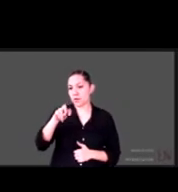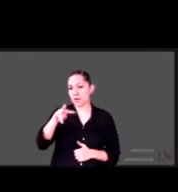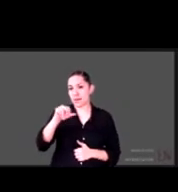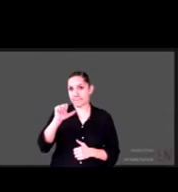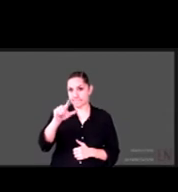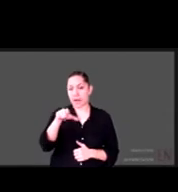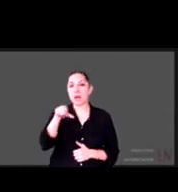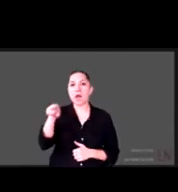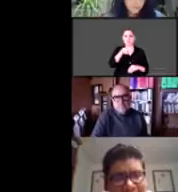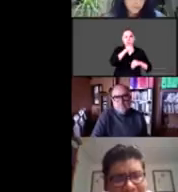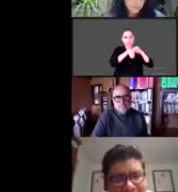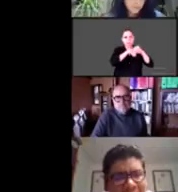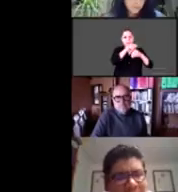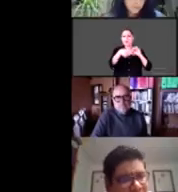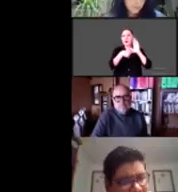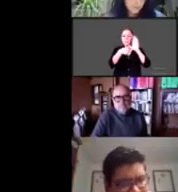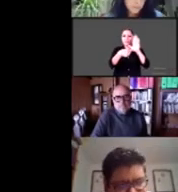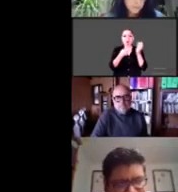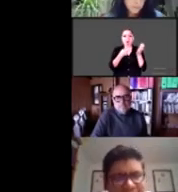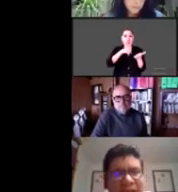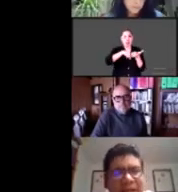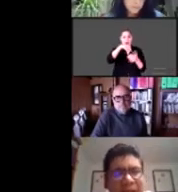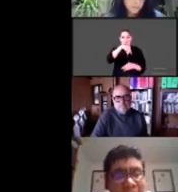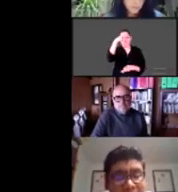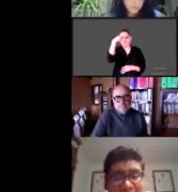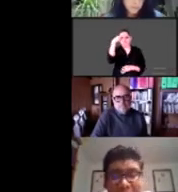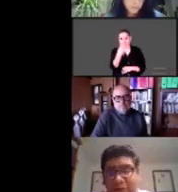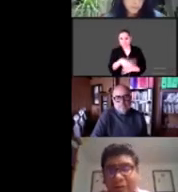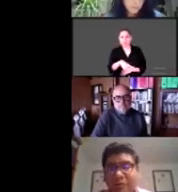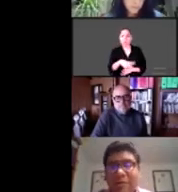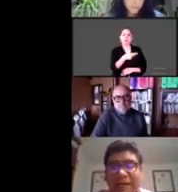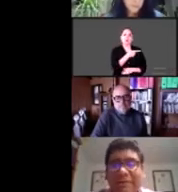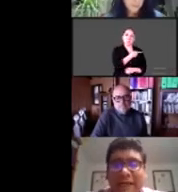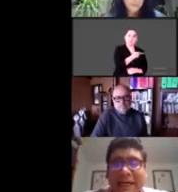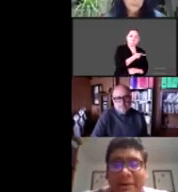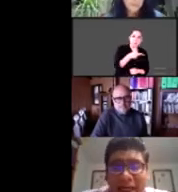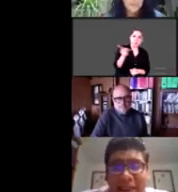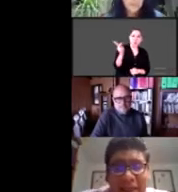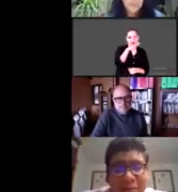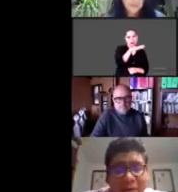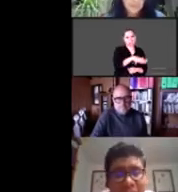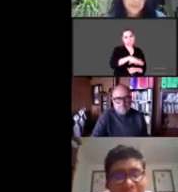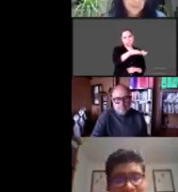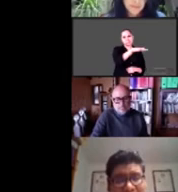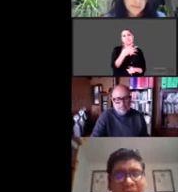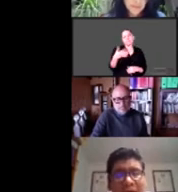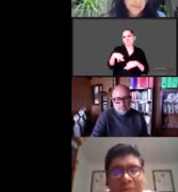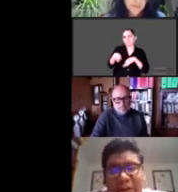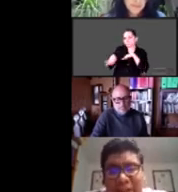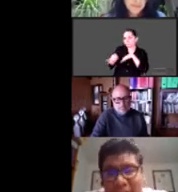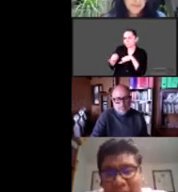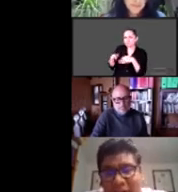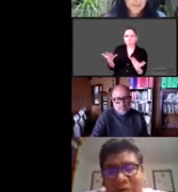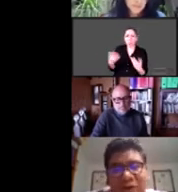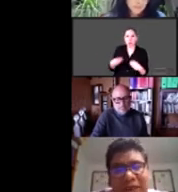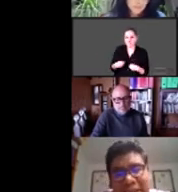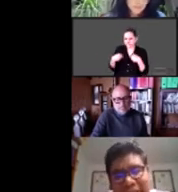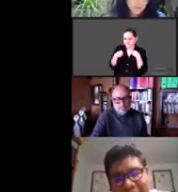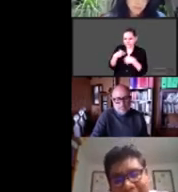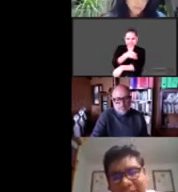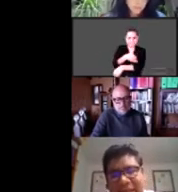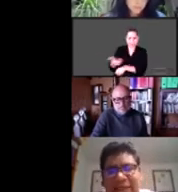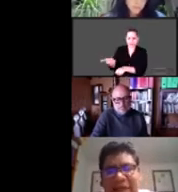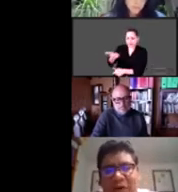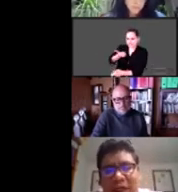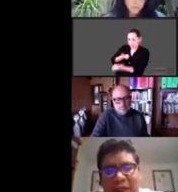multidimensional la pobreza en nuestro país. Si bien el tema del ingresos es una variable relevante, importante, pues también tenemos otras